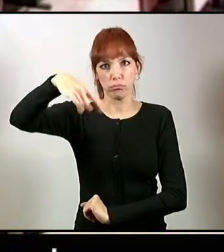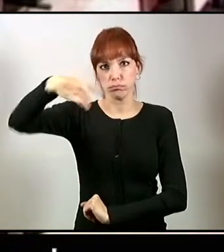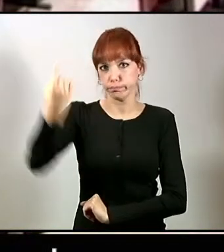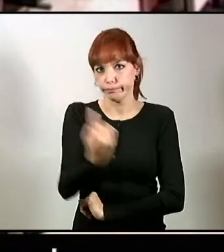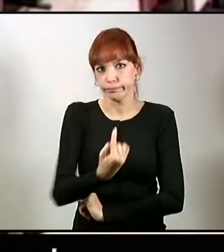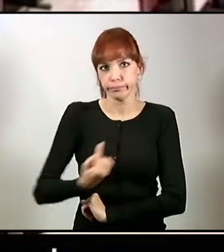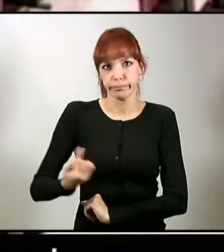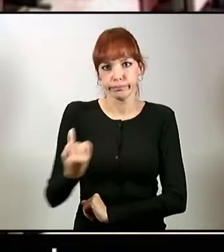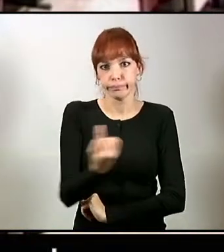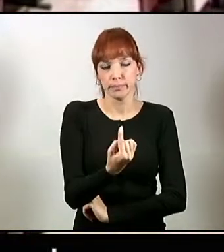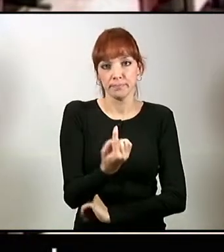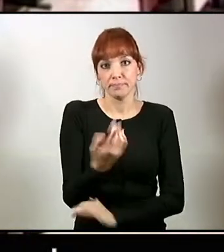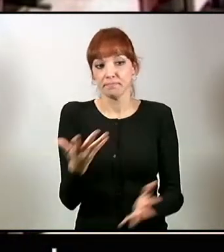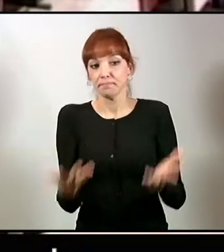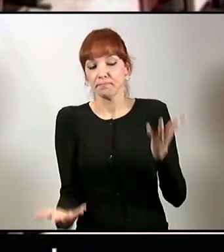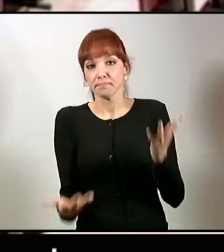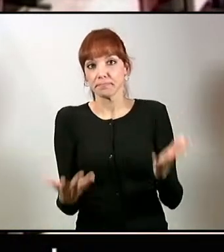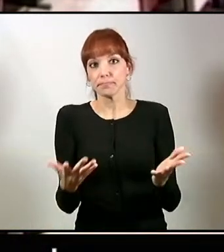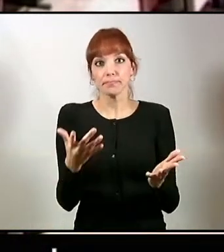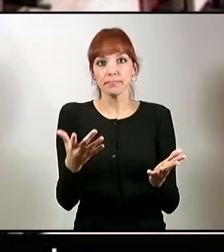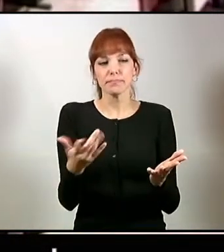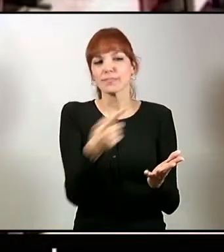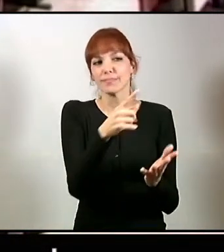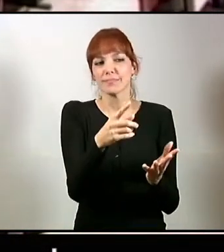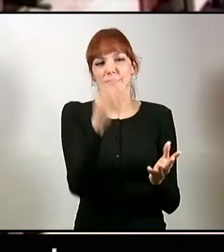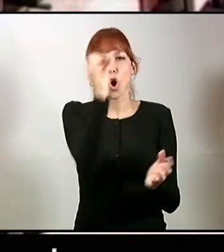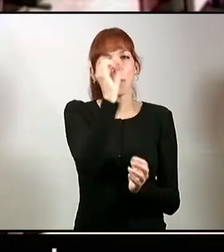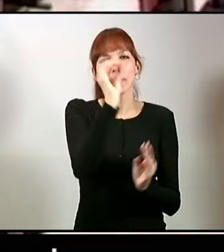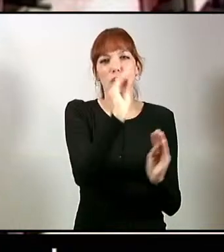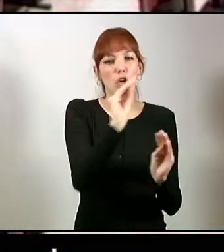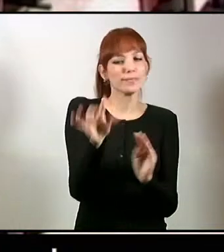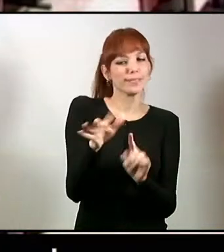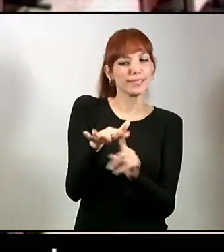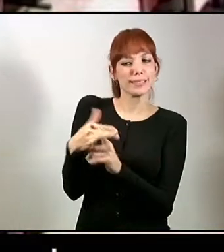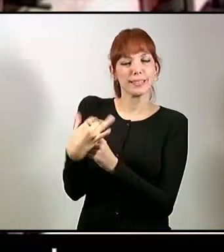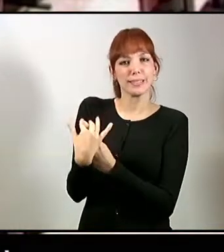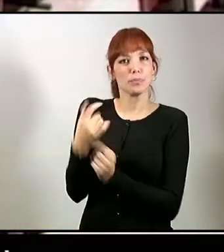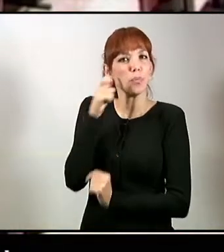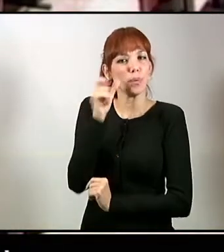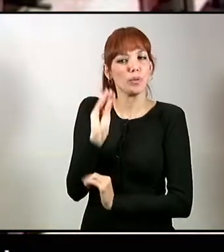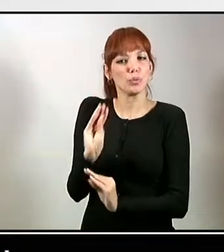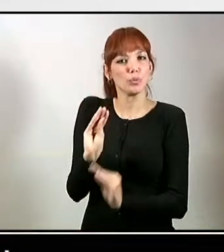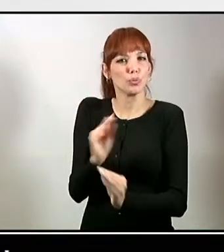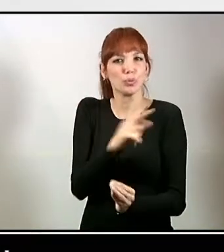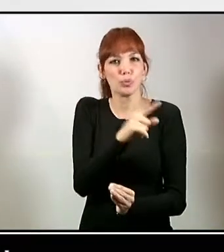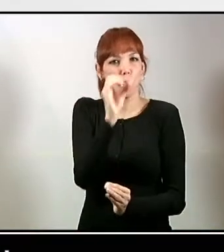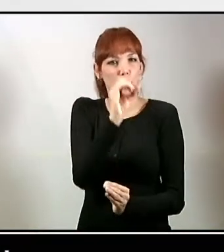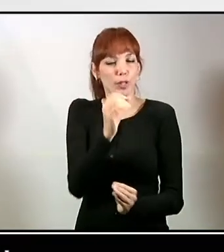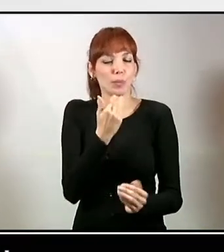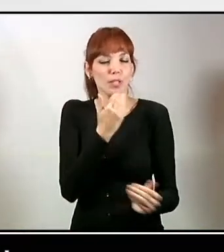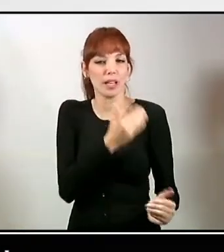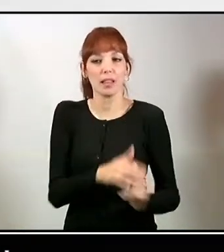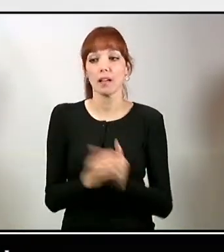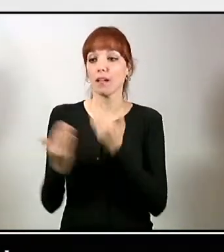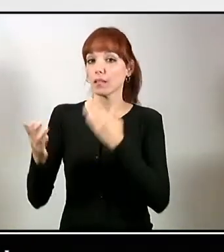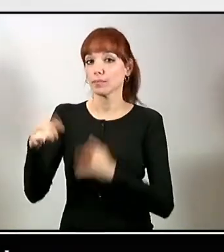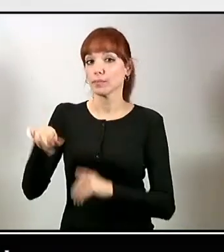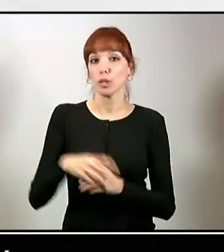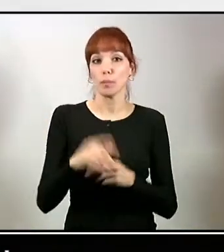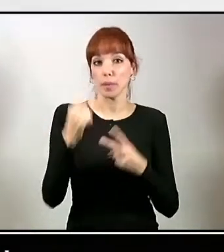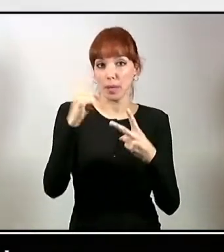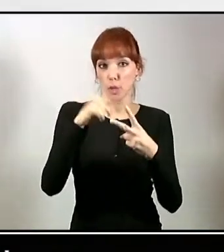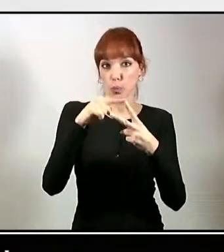si van a tomar posesión otros concejales, una valoración un poco de lo que está ocurriendo en el municipio. Muchas gracias. Gracias a vosotros. En primer